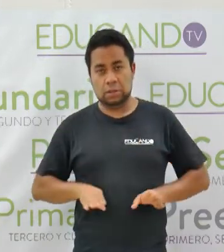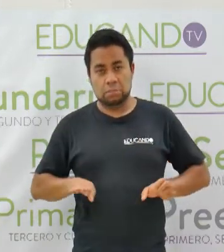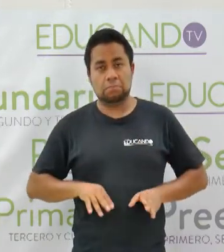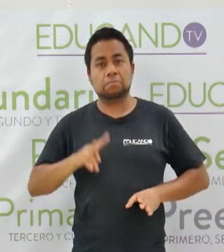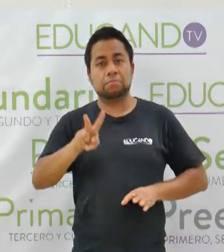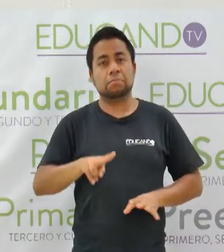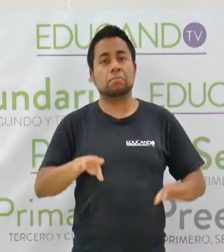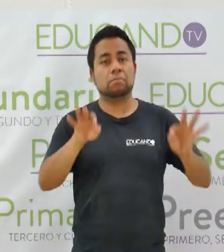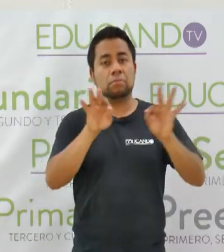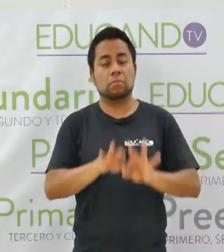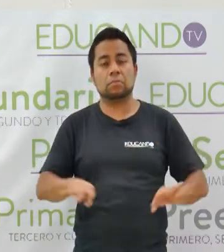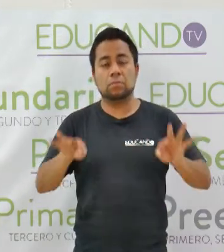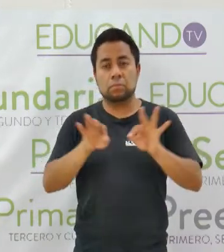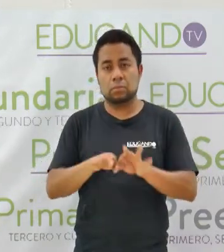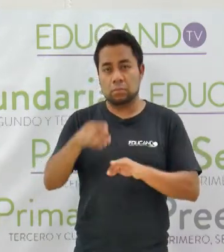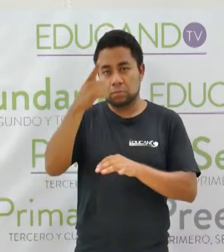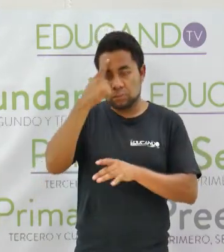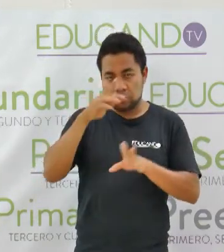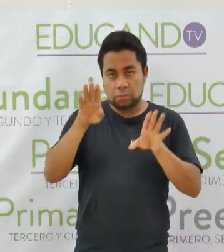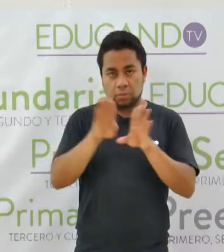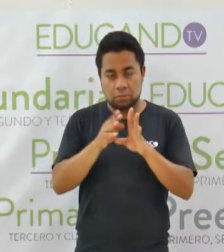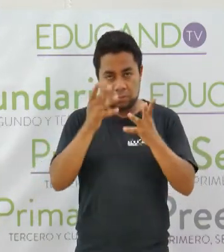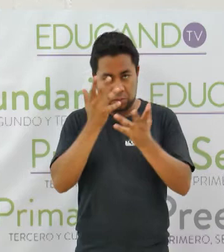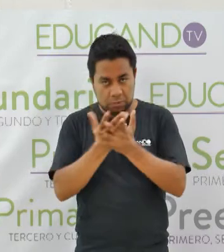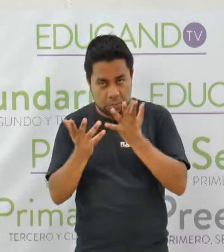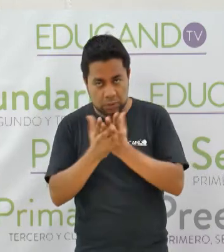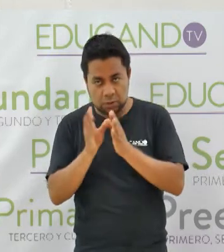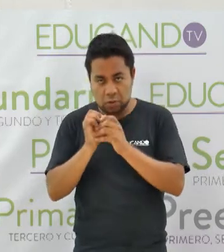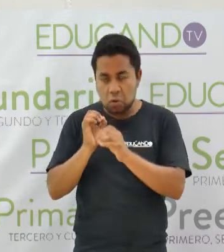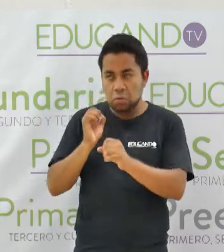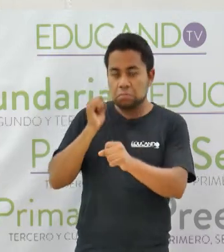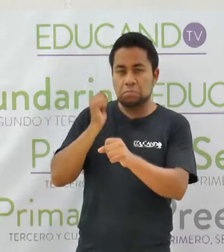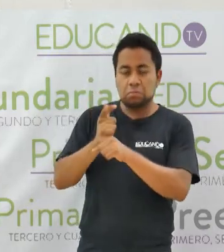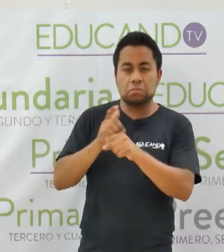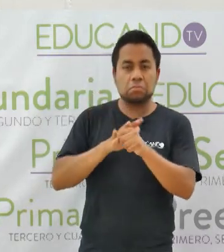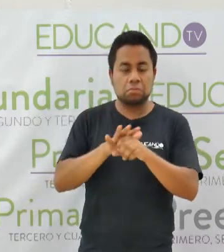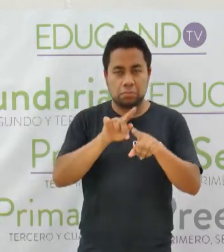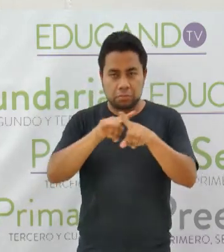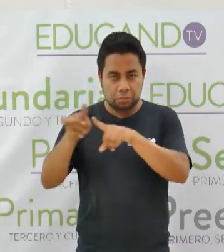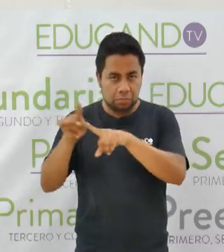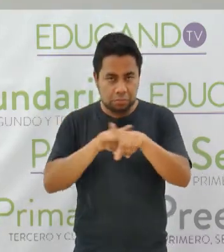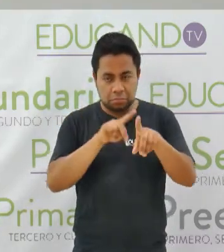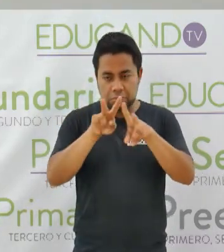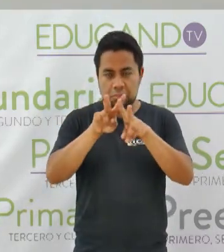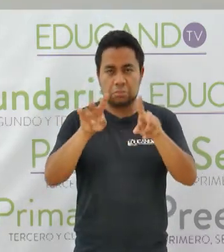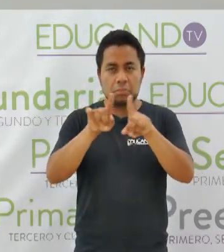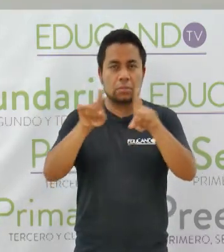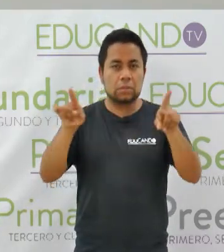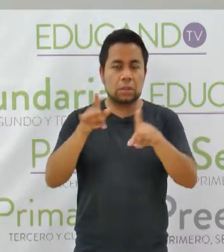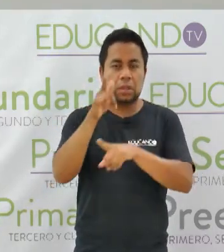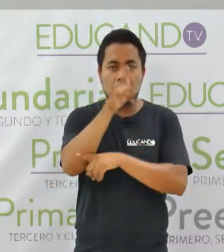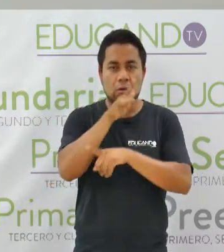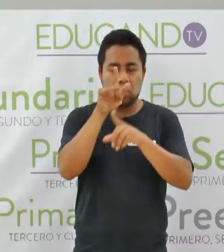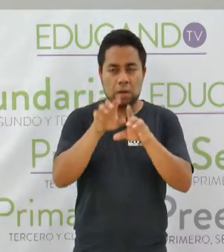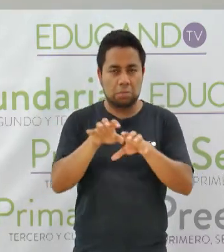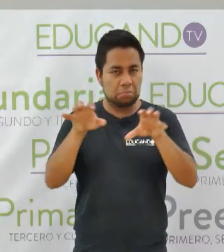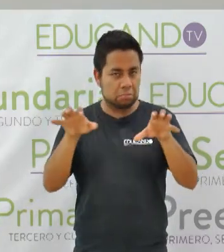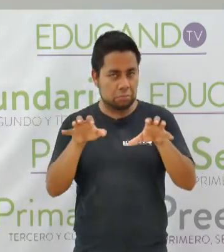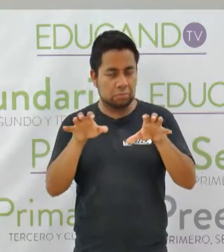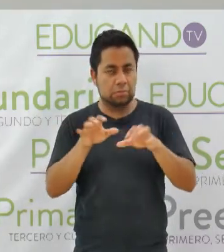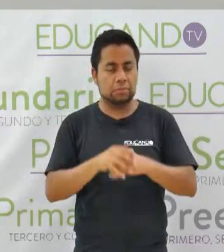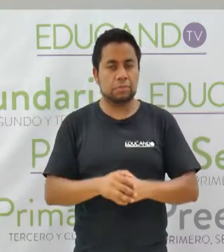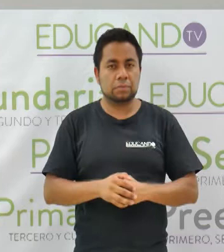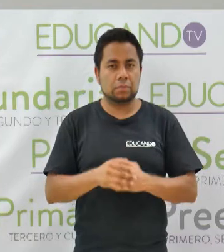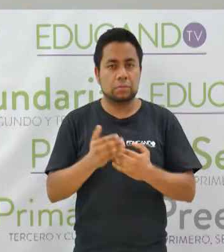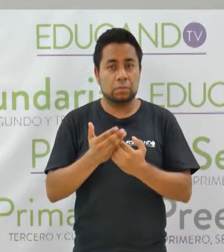características fundamentales de cómo realizar e identificar cada uno de estos dos lenguajes. Ahora bien,